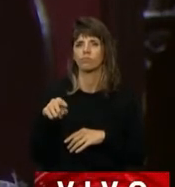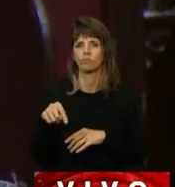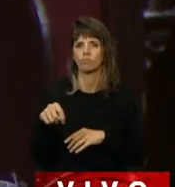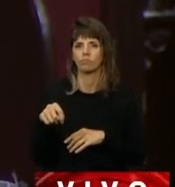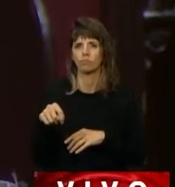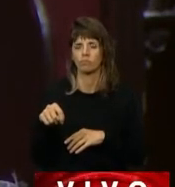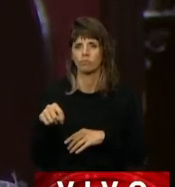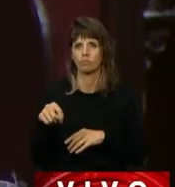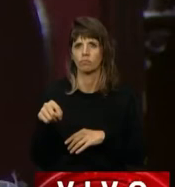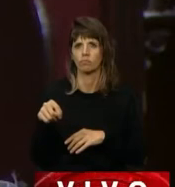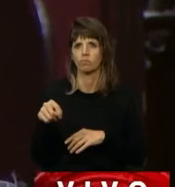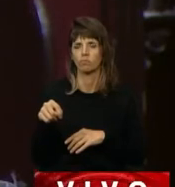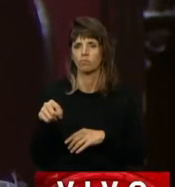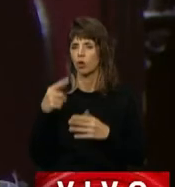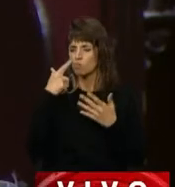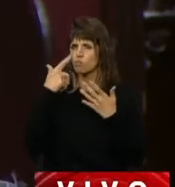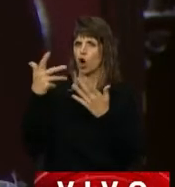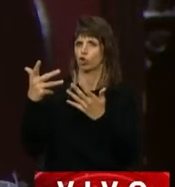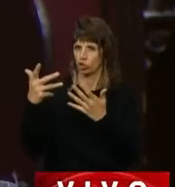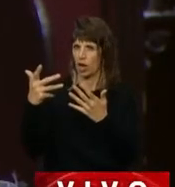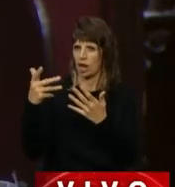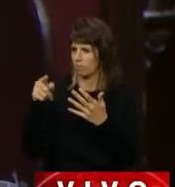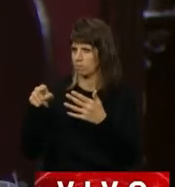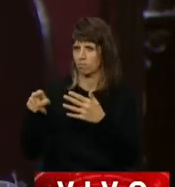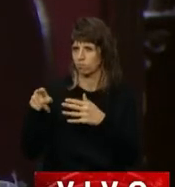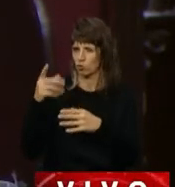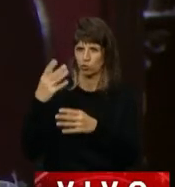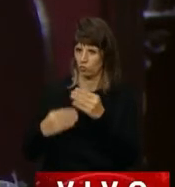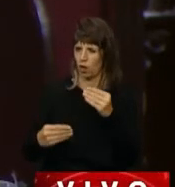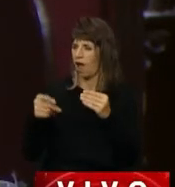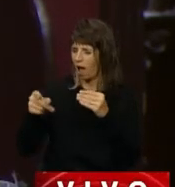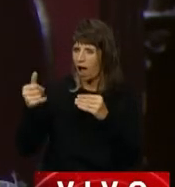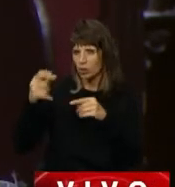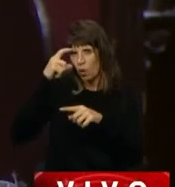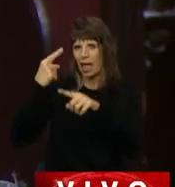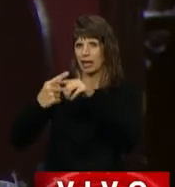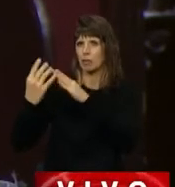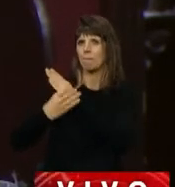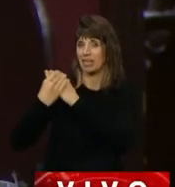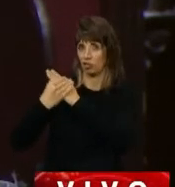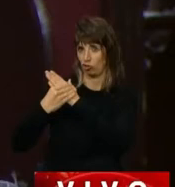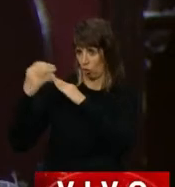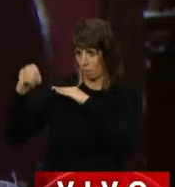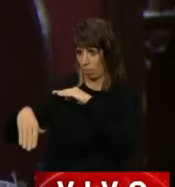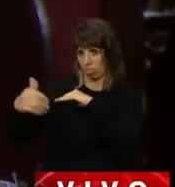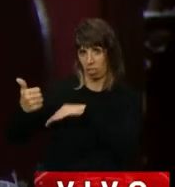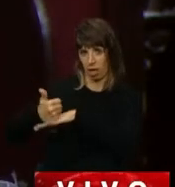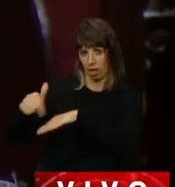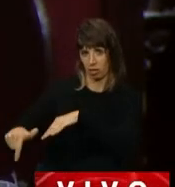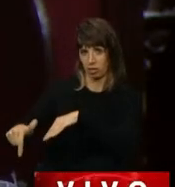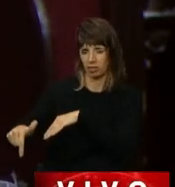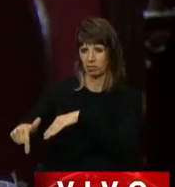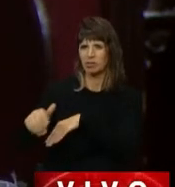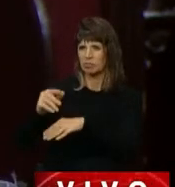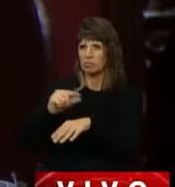acá entre nosotros hay un ex ministro que hace poco tiempo